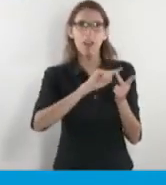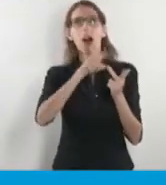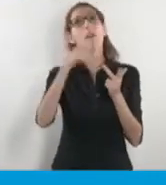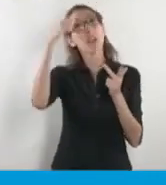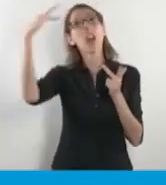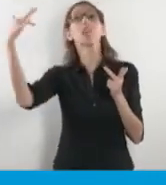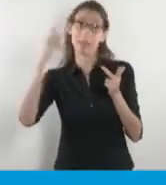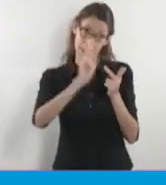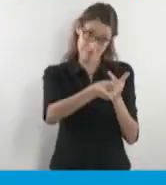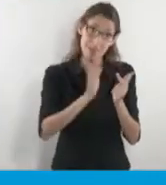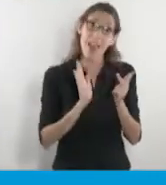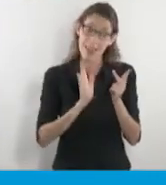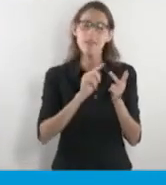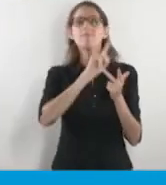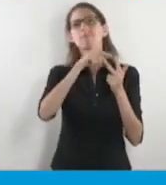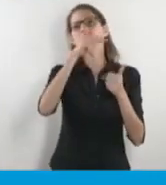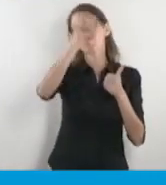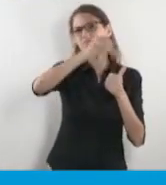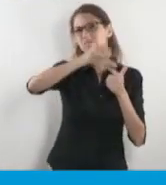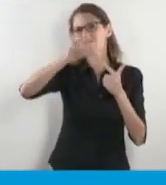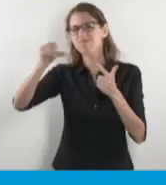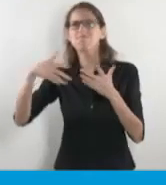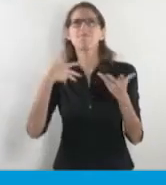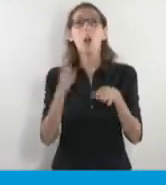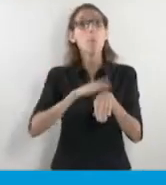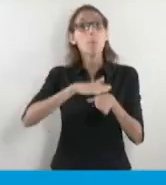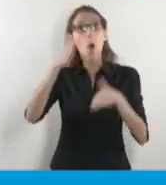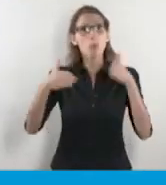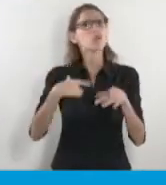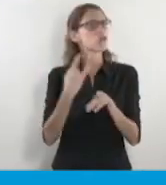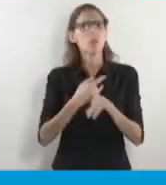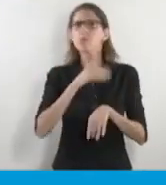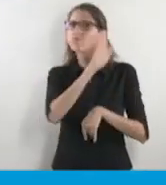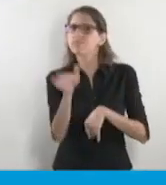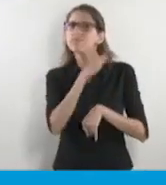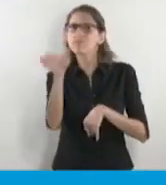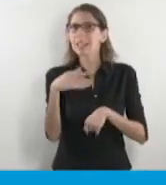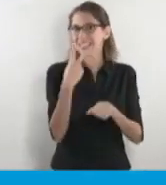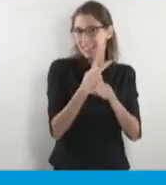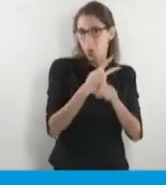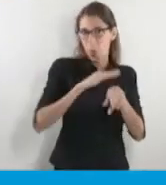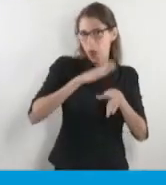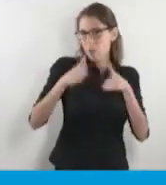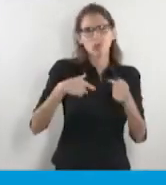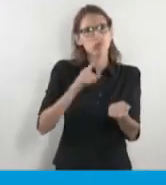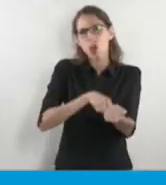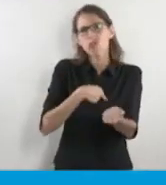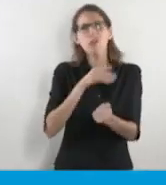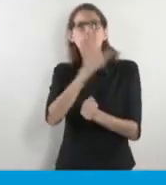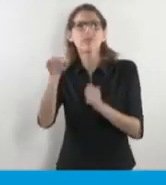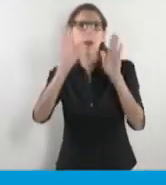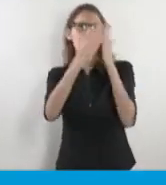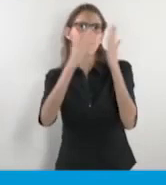inclusive yo iba mucho en ese momento a la biblioteca de mi escuela secundaria tal vez